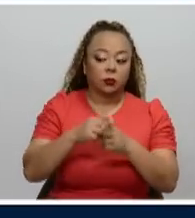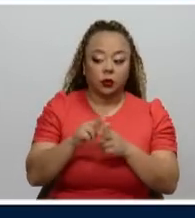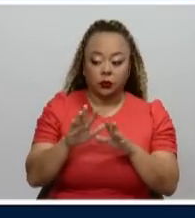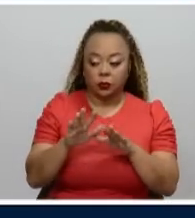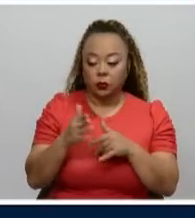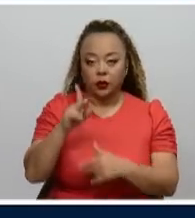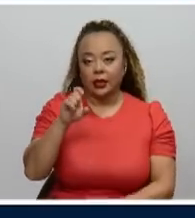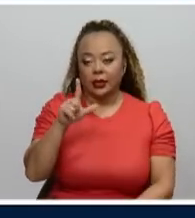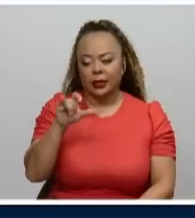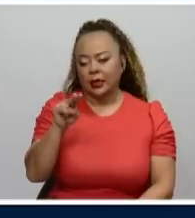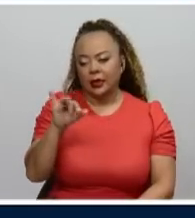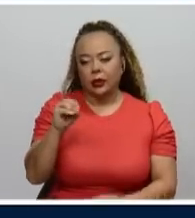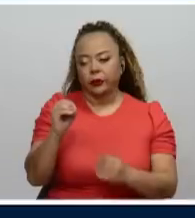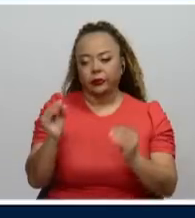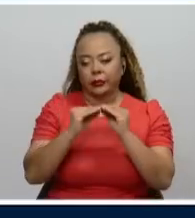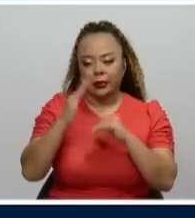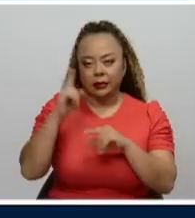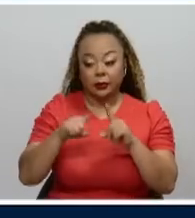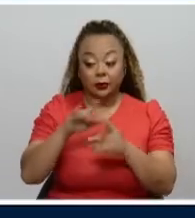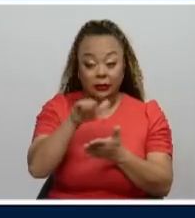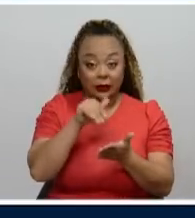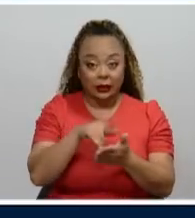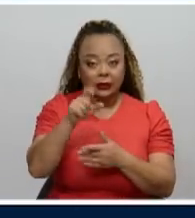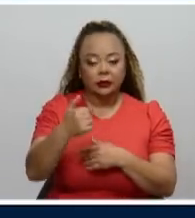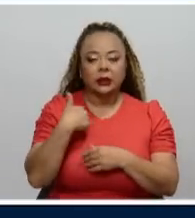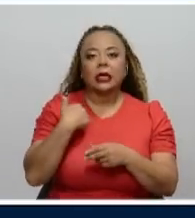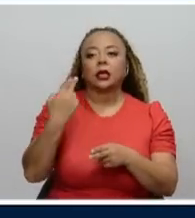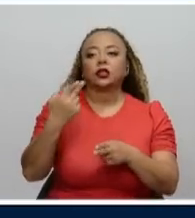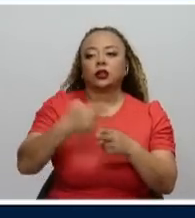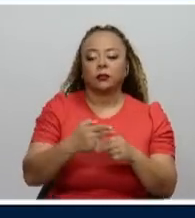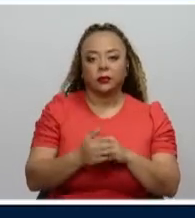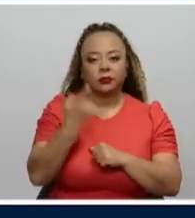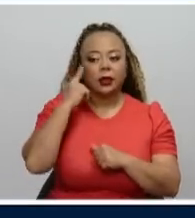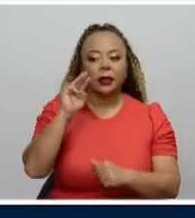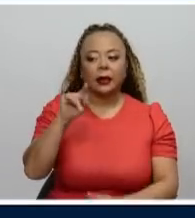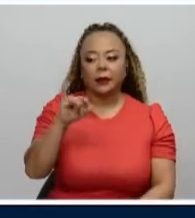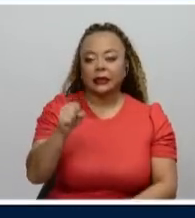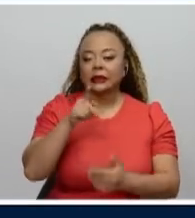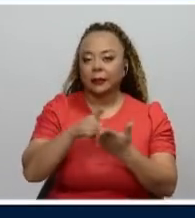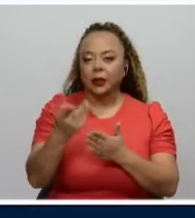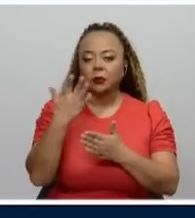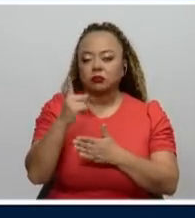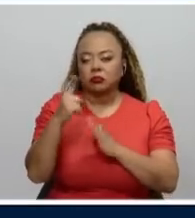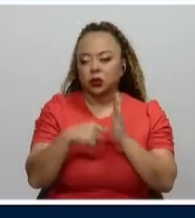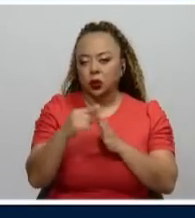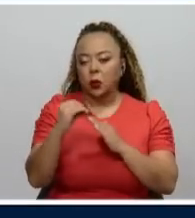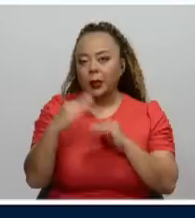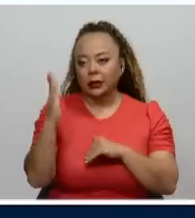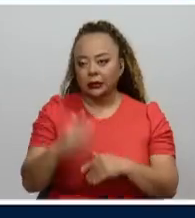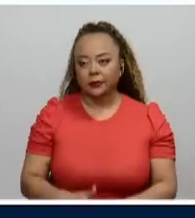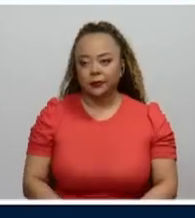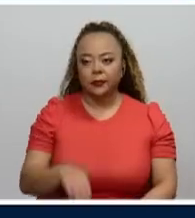cuando llegó kelini o algo así que ganaba mucho más pero siendo central tenés que tener el nombre para que la ML se pague por ahí del millón de dólares o más